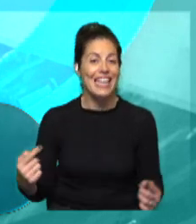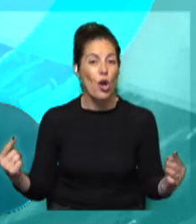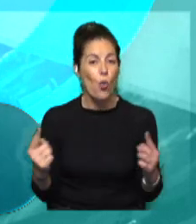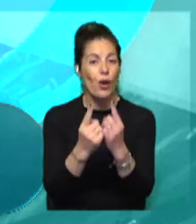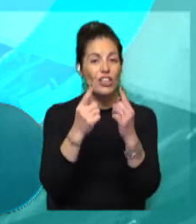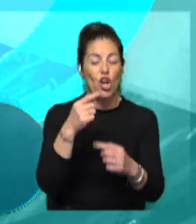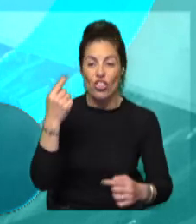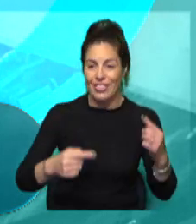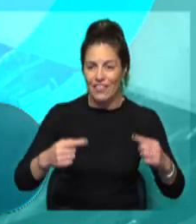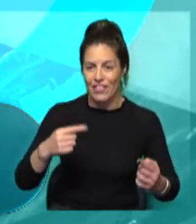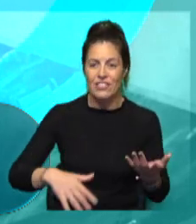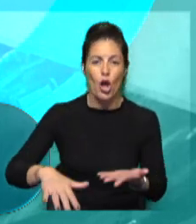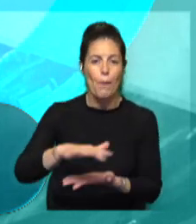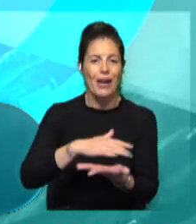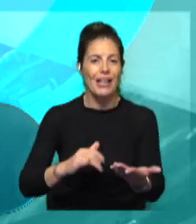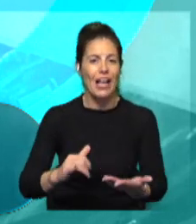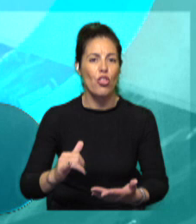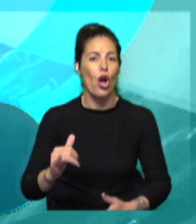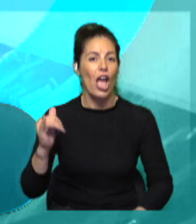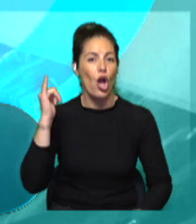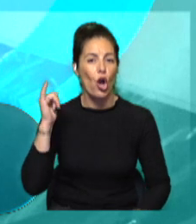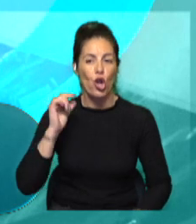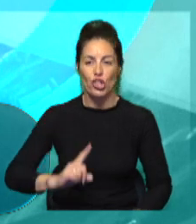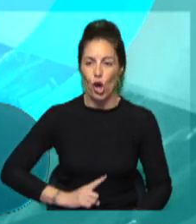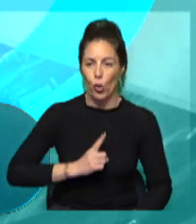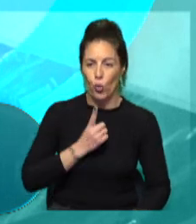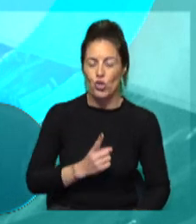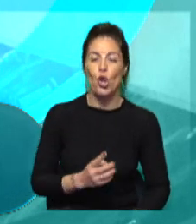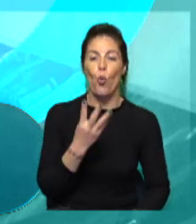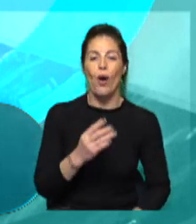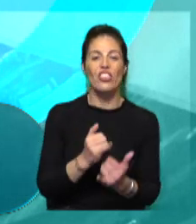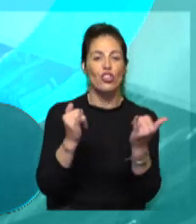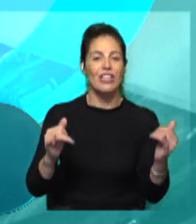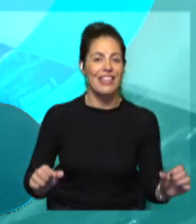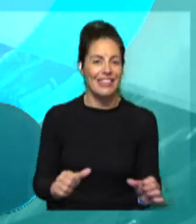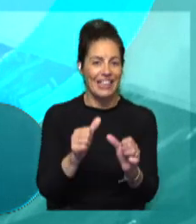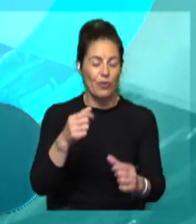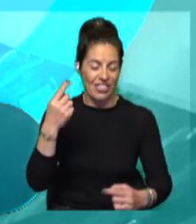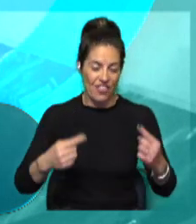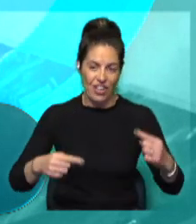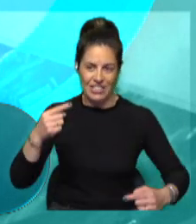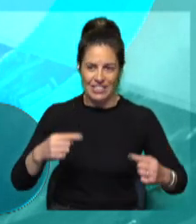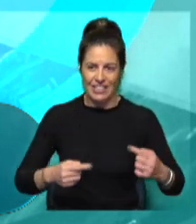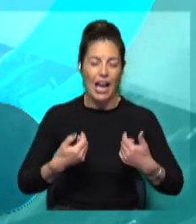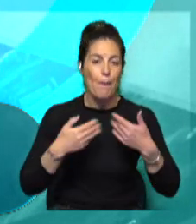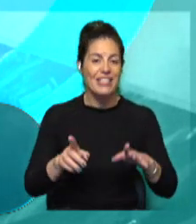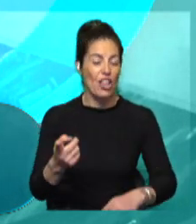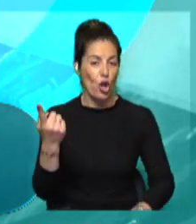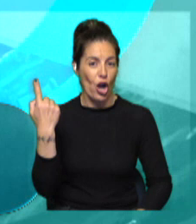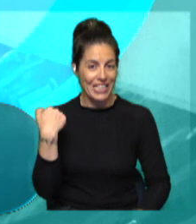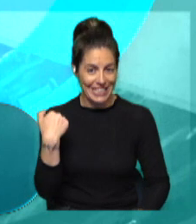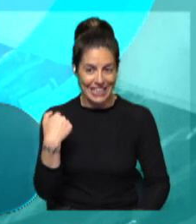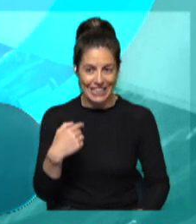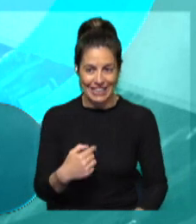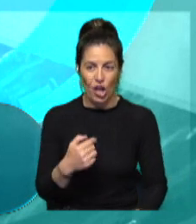está marcado en lo que es el Colonia Pride, que son 4 días de actividades de diversidad, comenzando ayer, en el día de